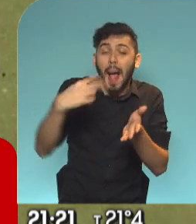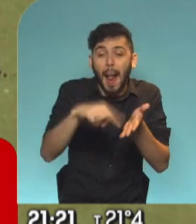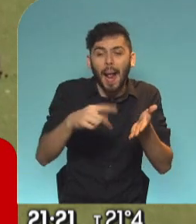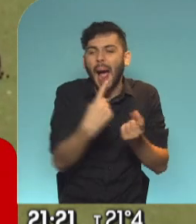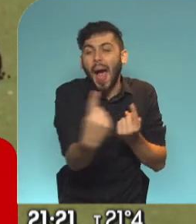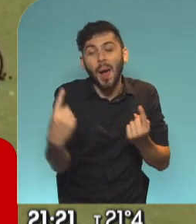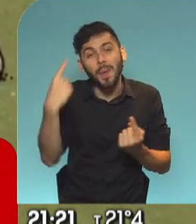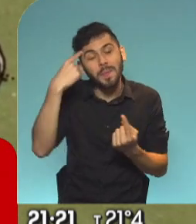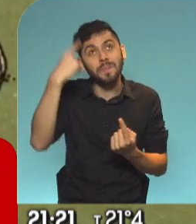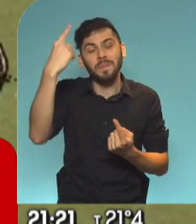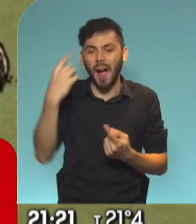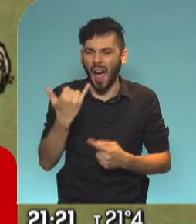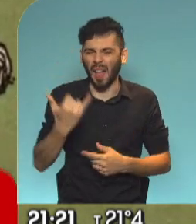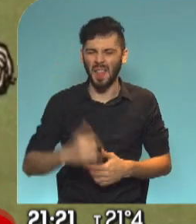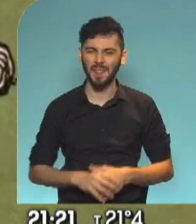¿no?